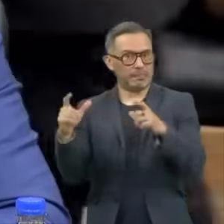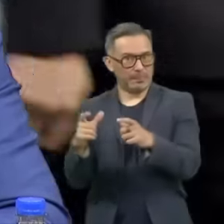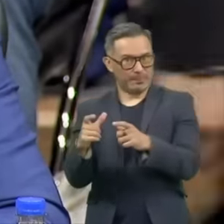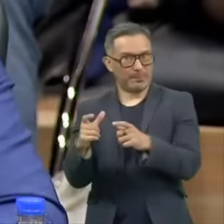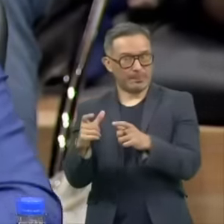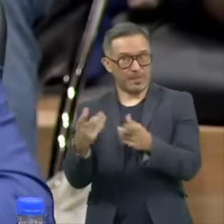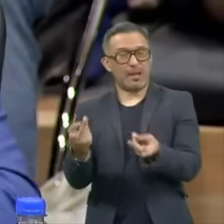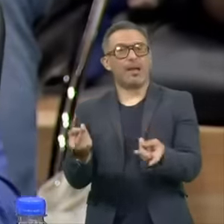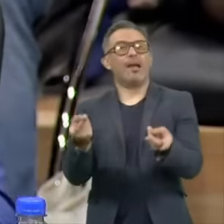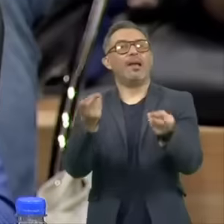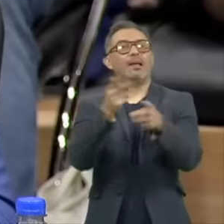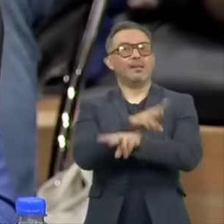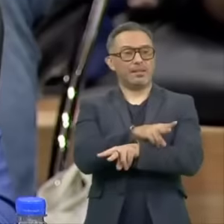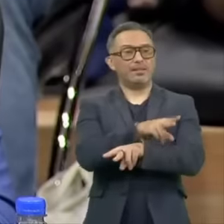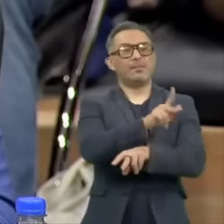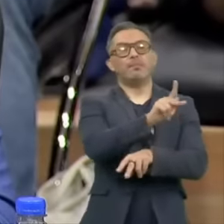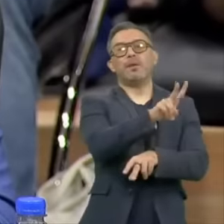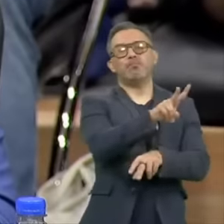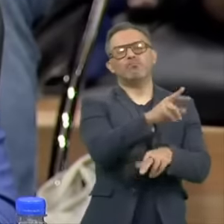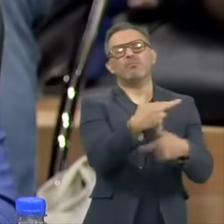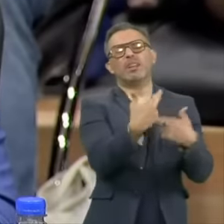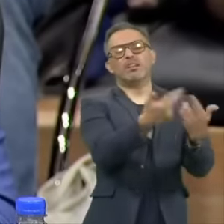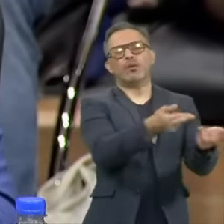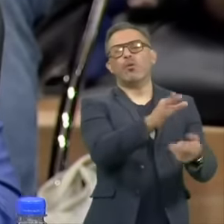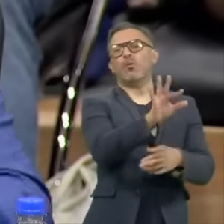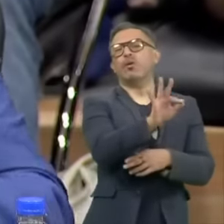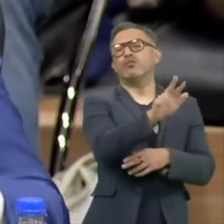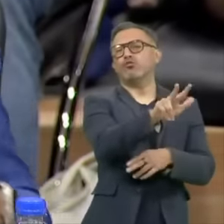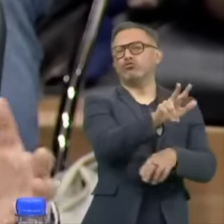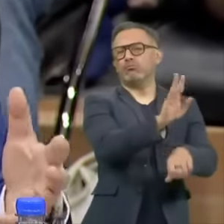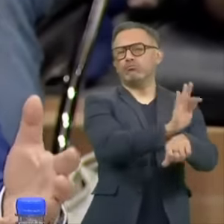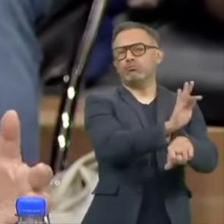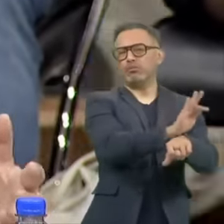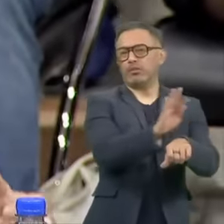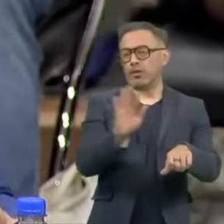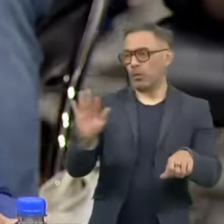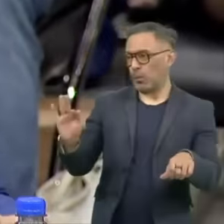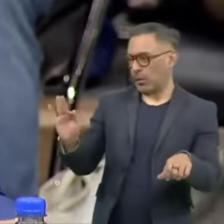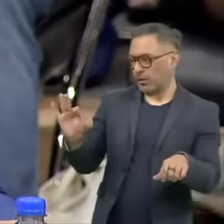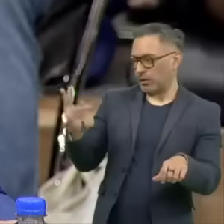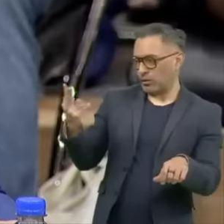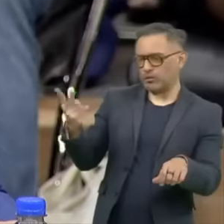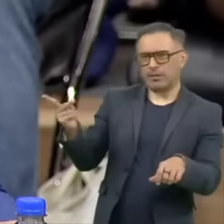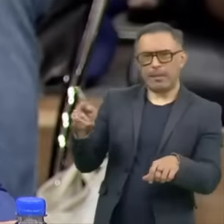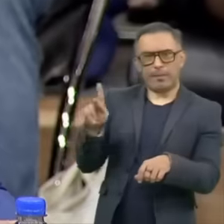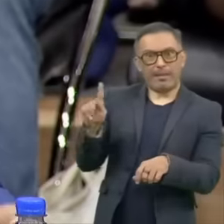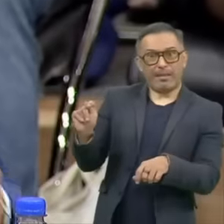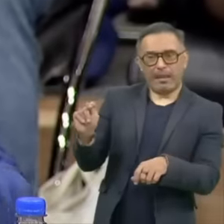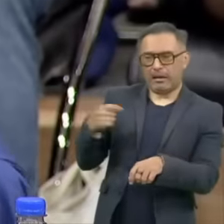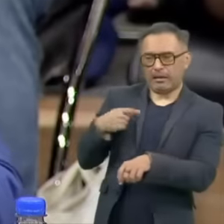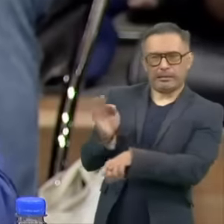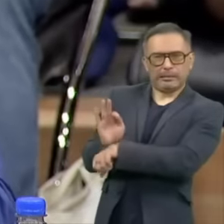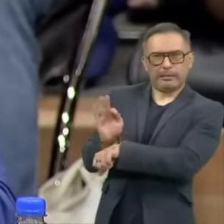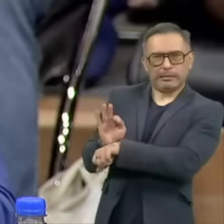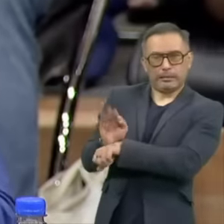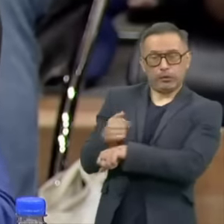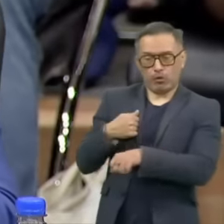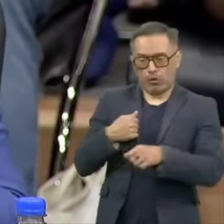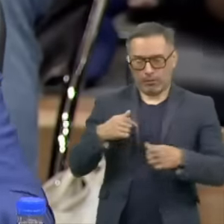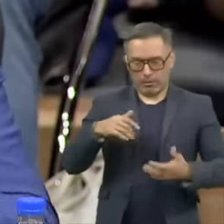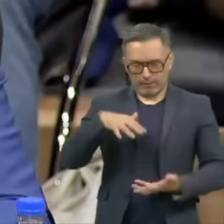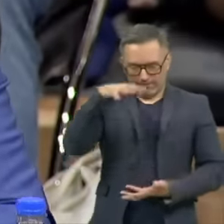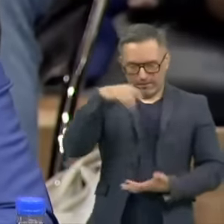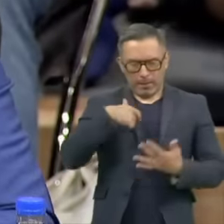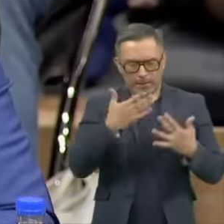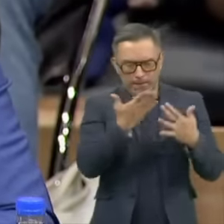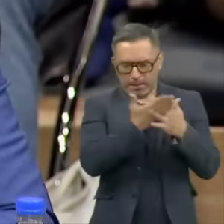dando 48 al Verde y 42 al PT. ¿Para qué? Para participar de la repartición de